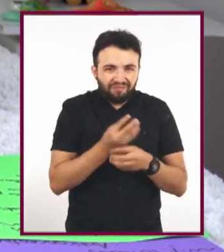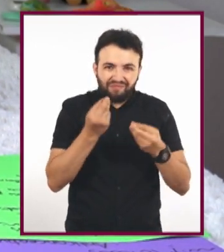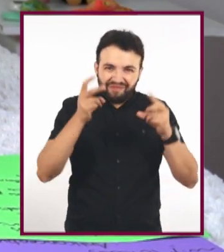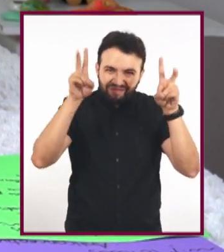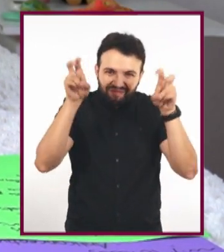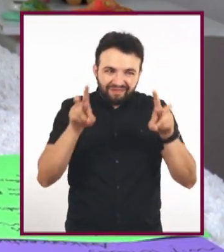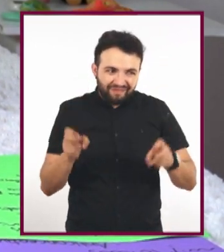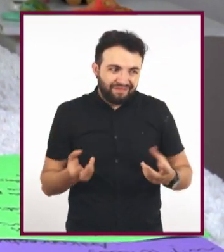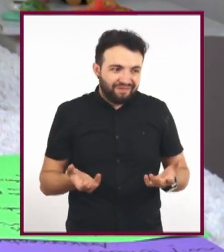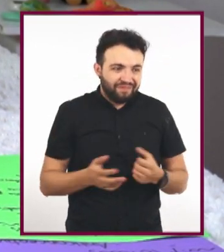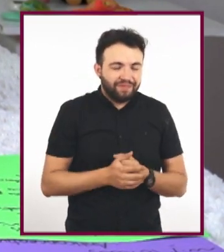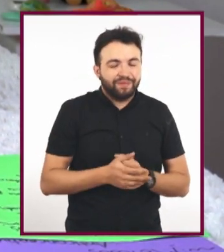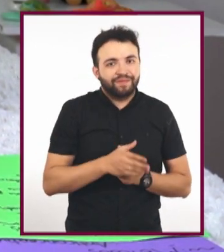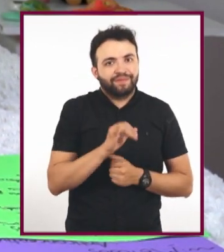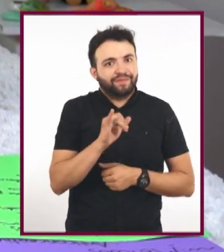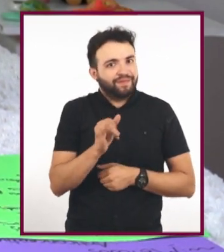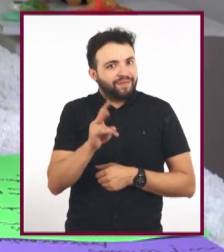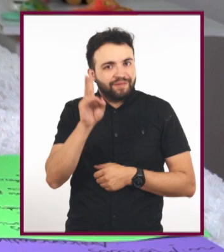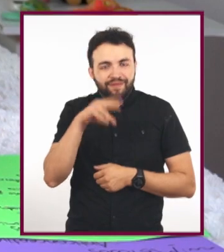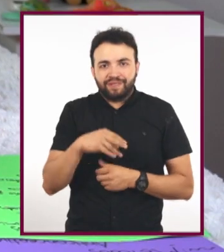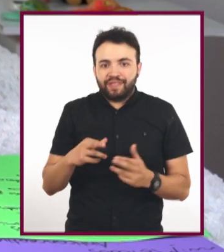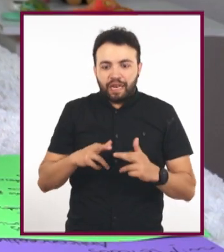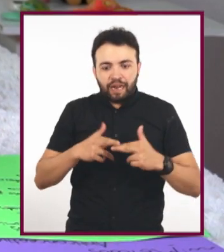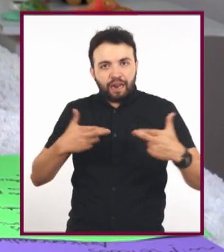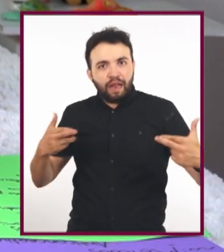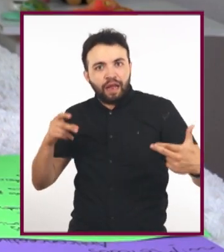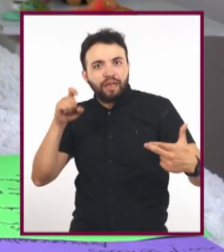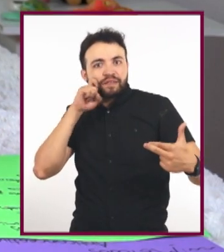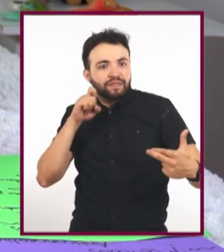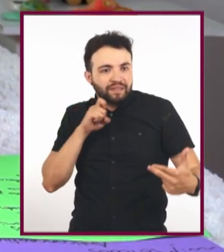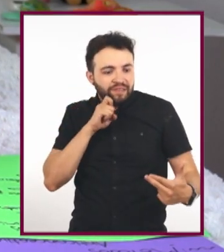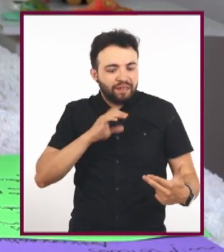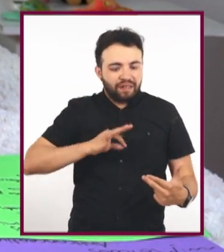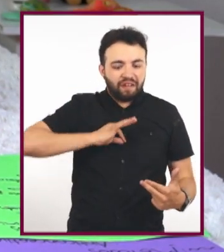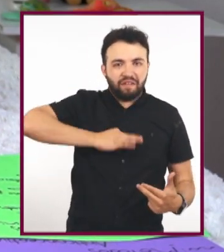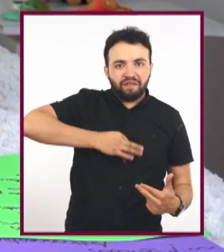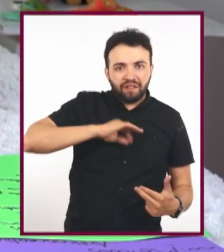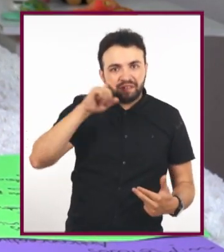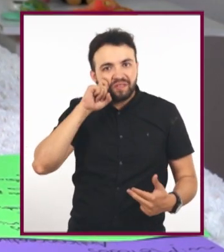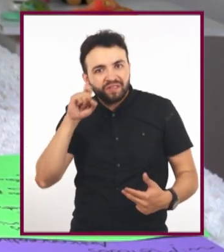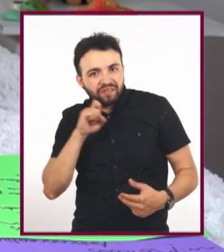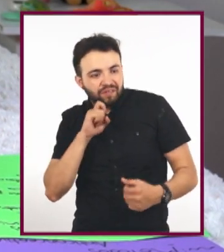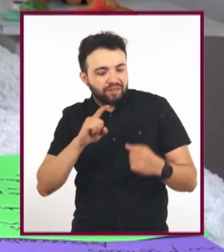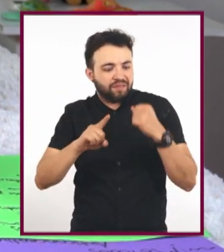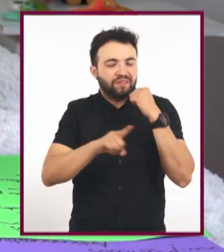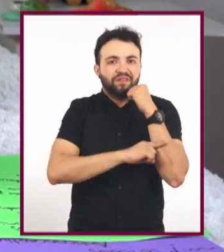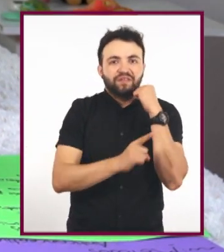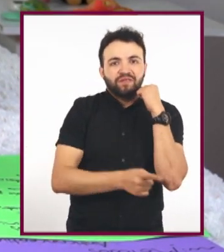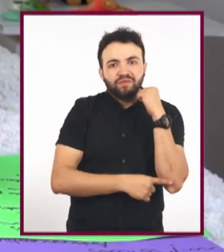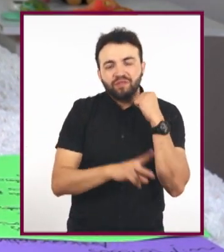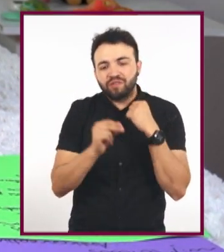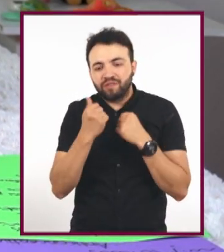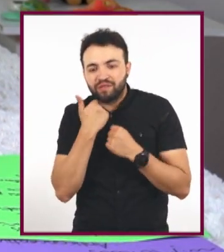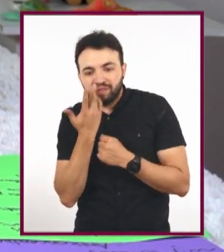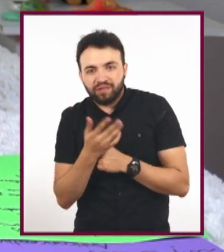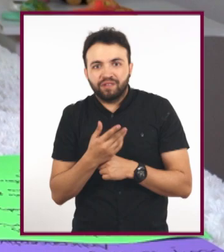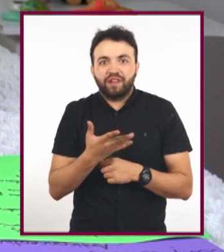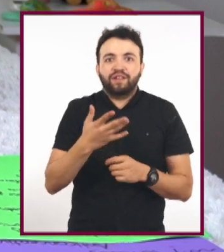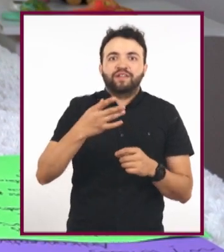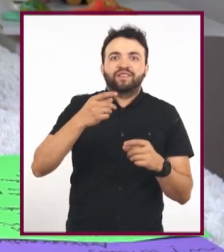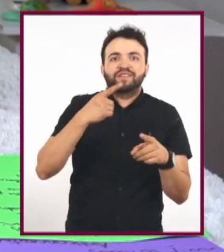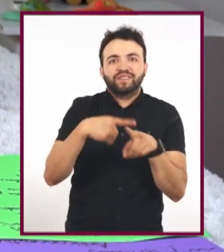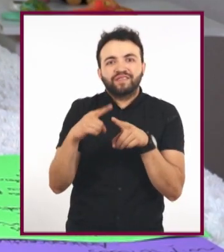lado todos nuestros sueños, ¿no? Yo, antes de ser mamá, quiero ser actriz, fotógrafa y diseñadora.